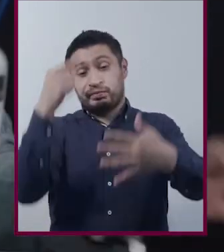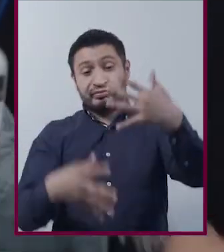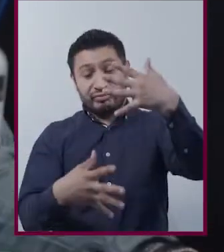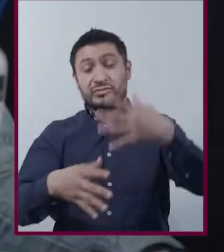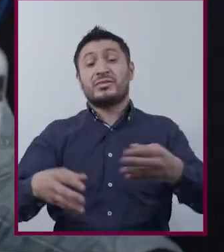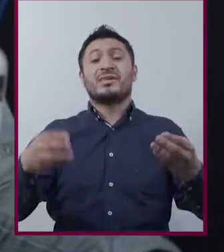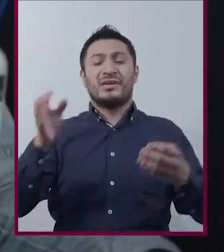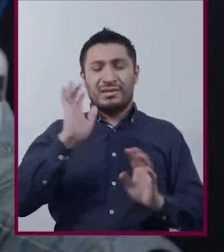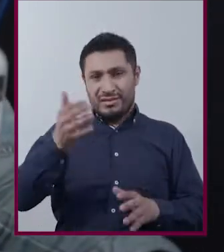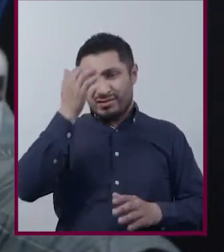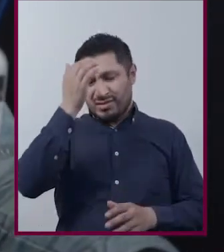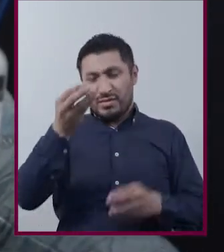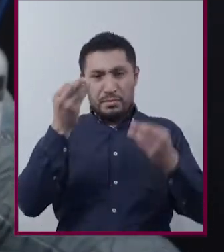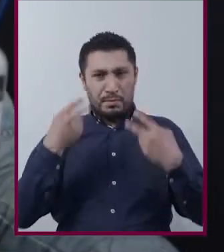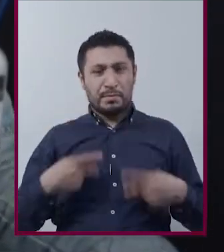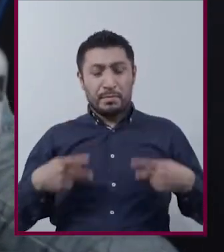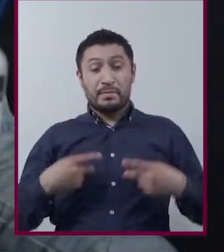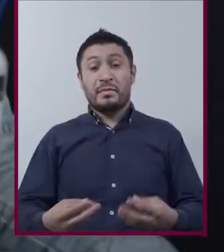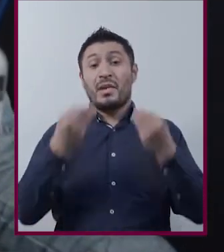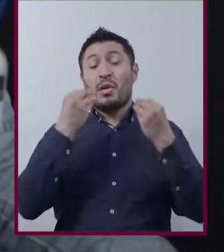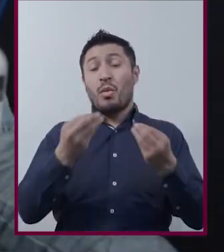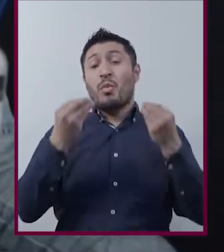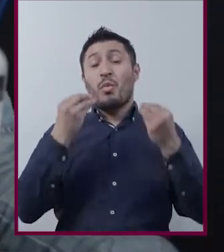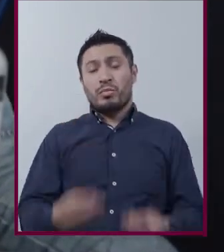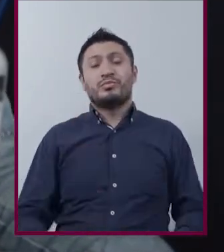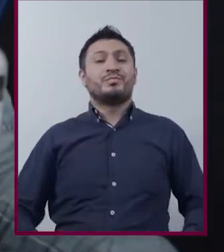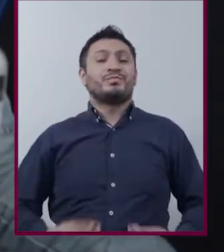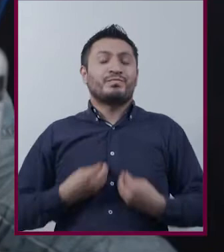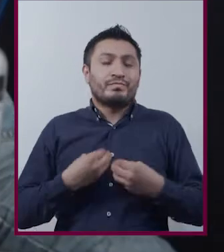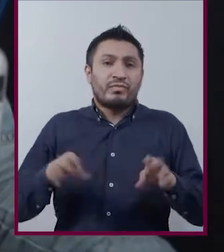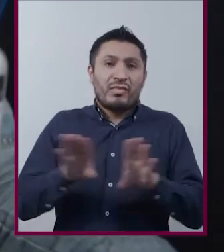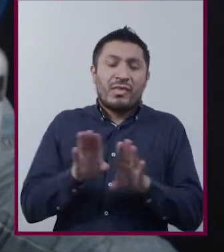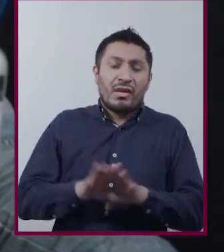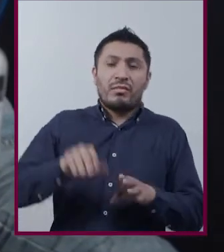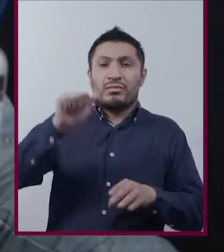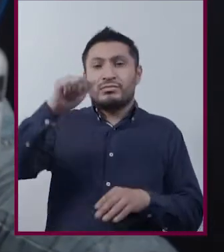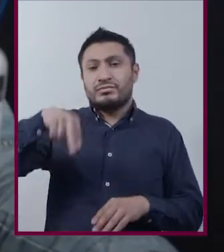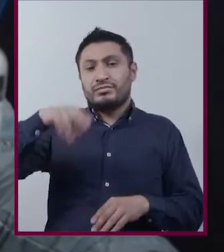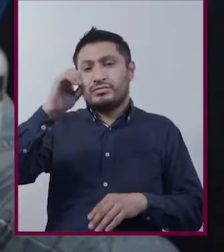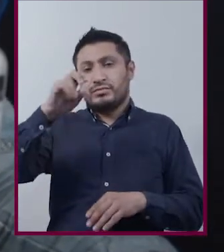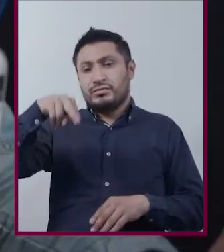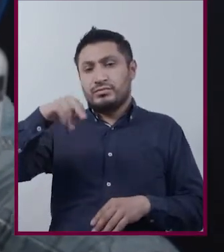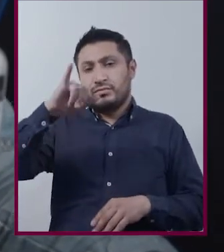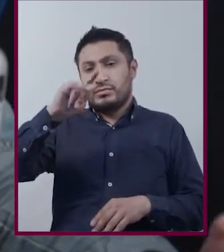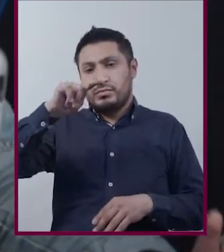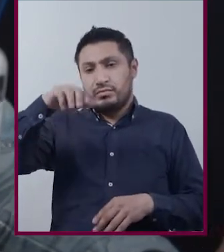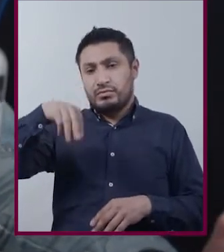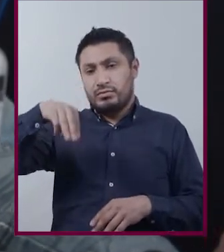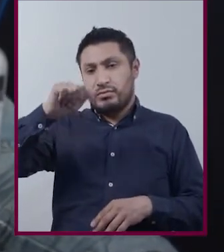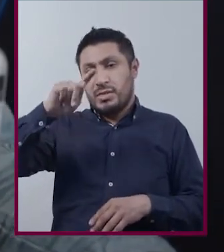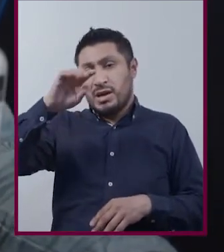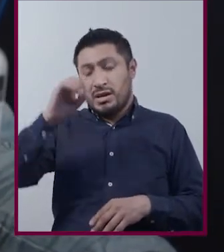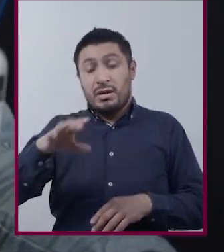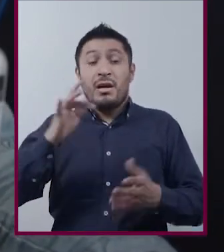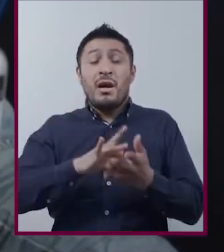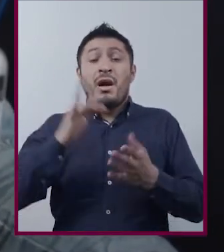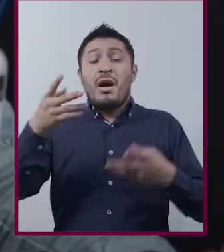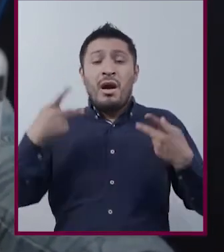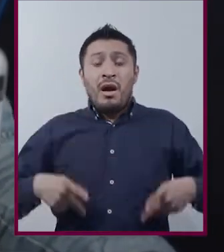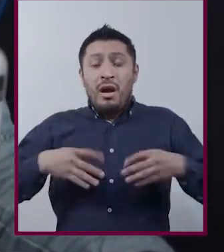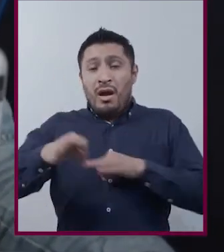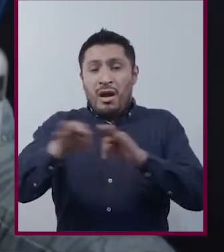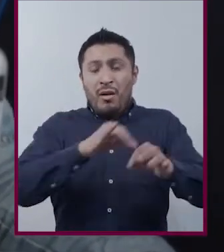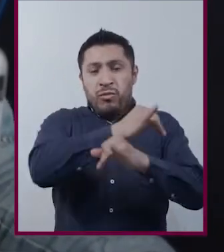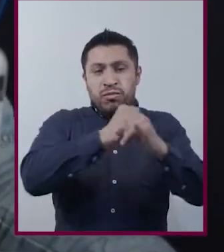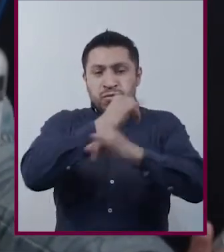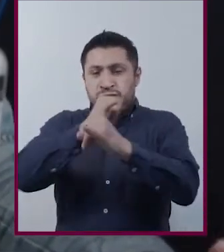si bien conocemos a varios de ellos, muchos y muchas viven en el anonimato. La verdad es que gracias al trabajo de historiadores